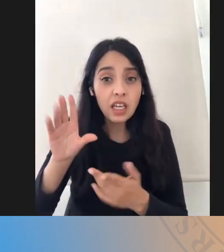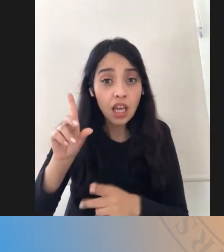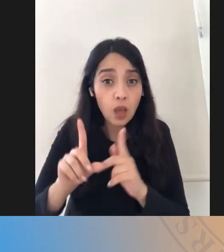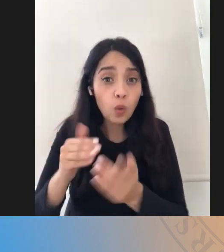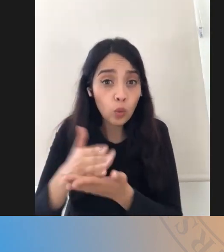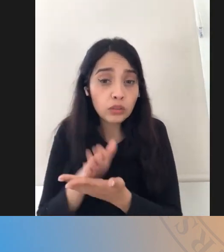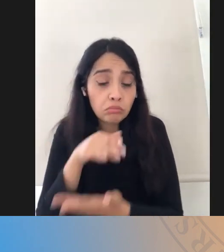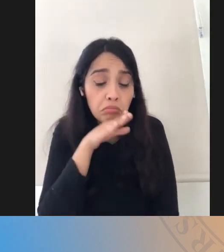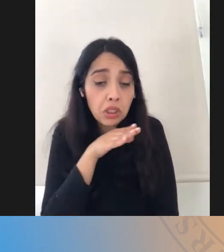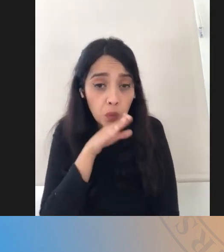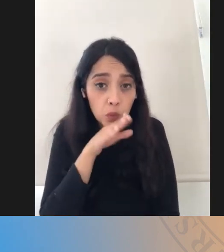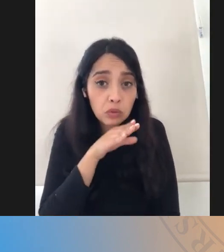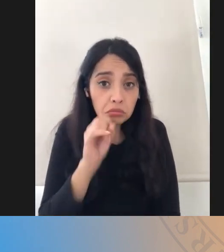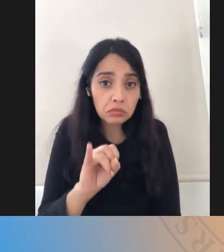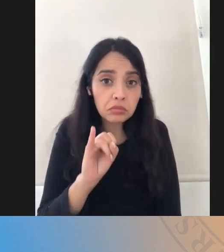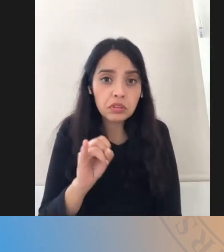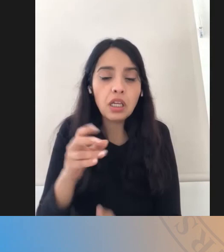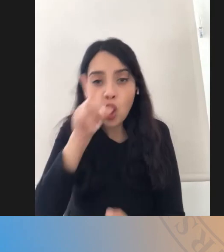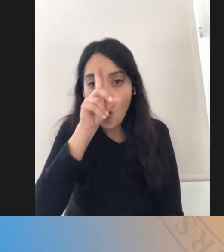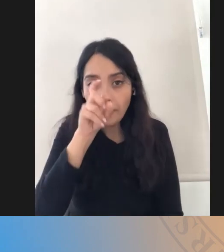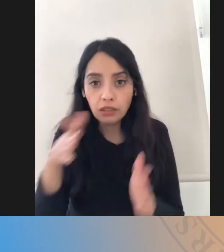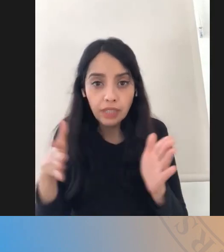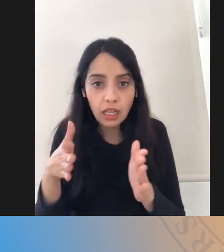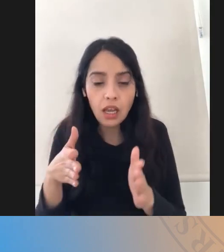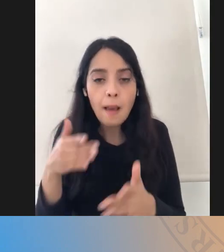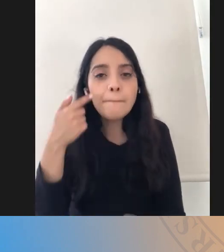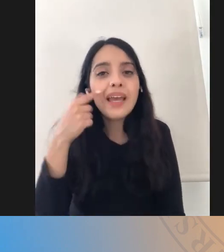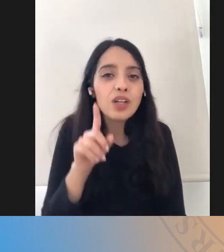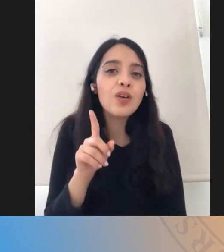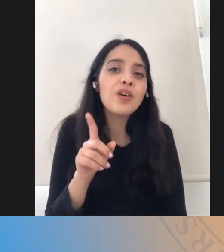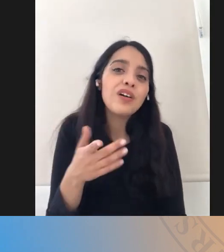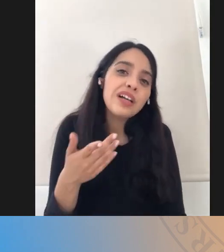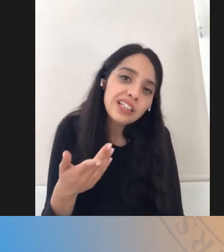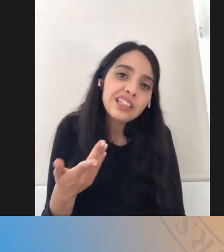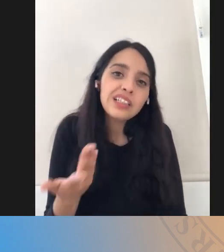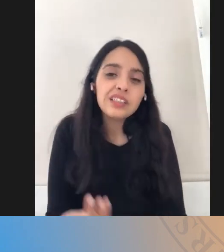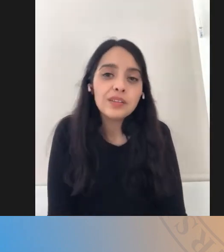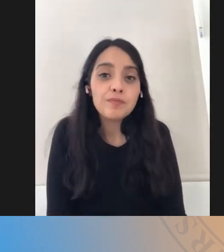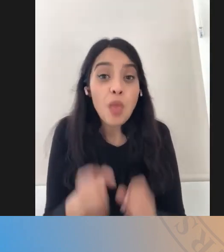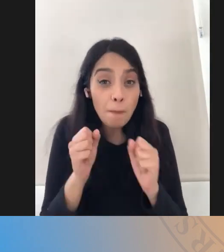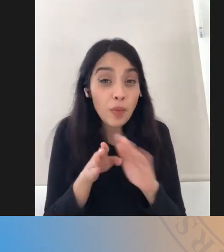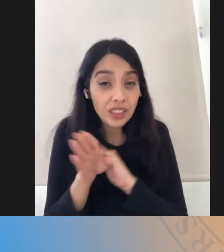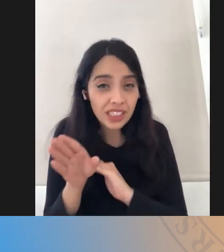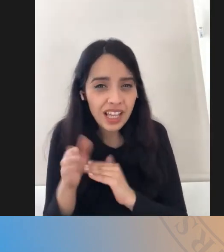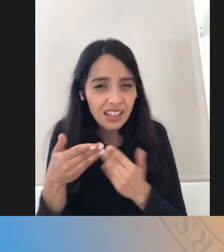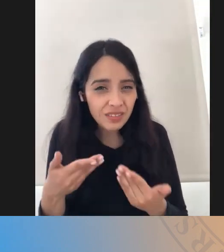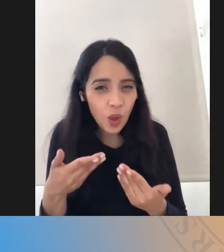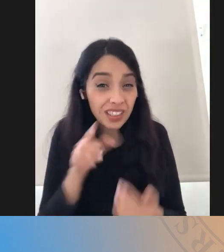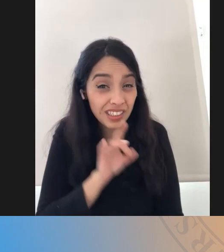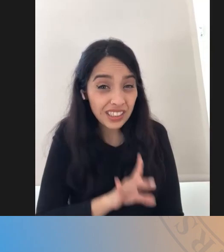ya en la clínica, pero claro, en el fondo, para poder acceder en este momento acá en